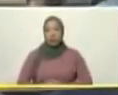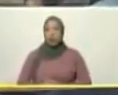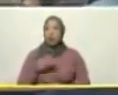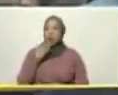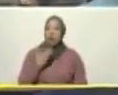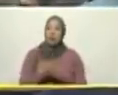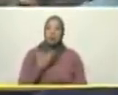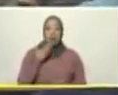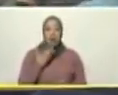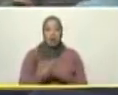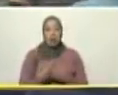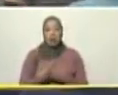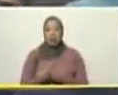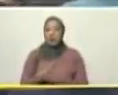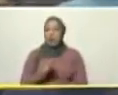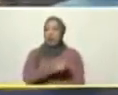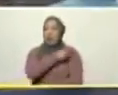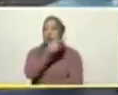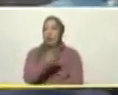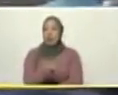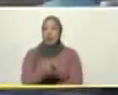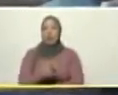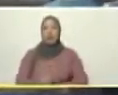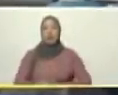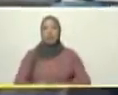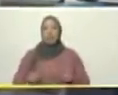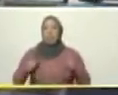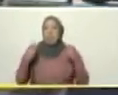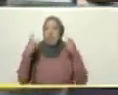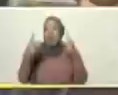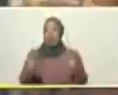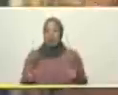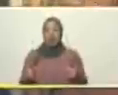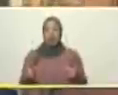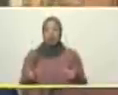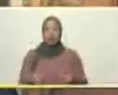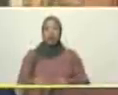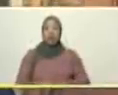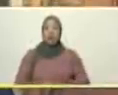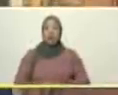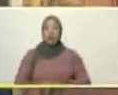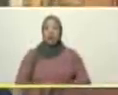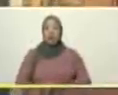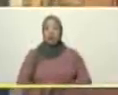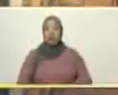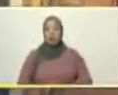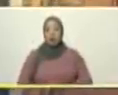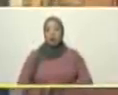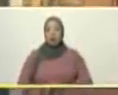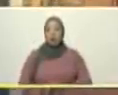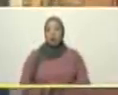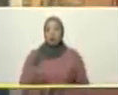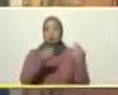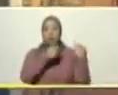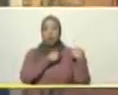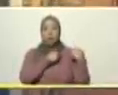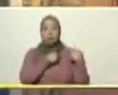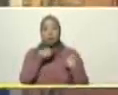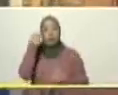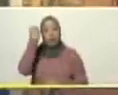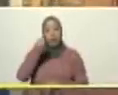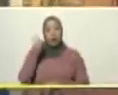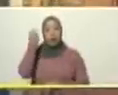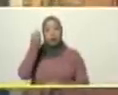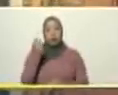Gracias por tanta valentía para romper la hegemonía de la dictadura de opinión, de